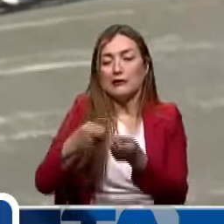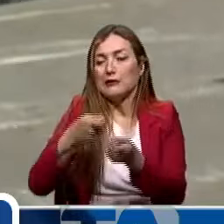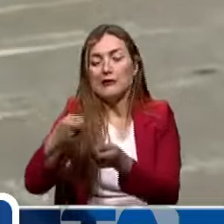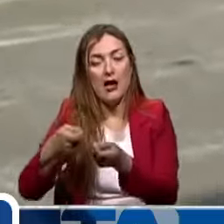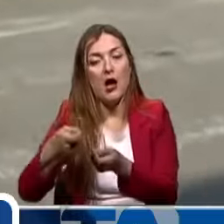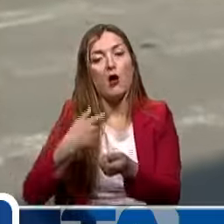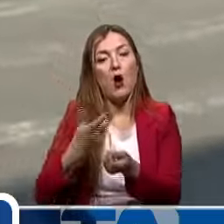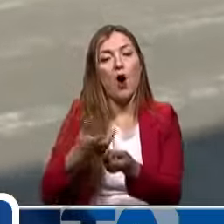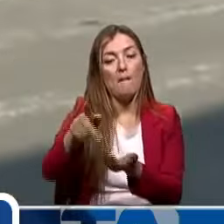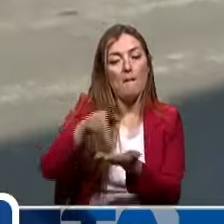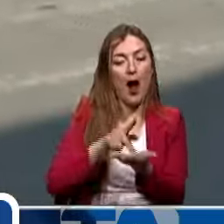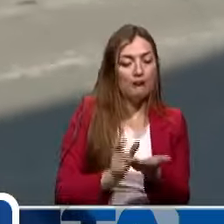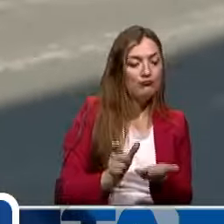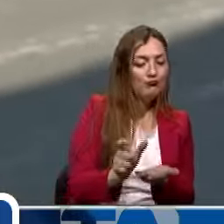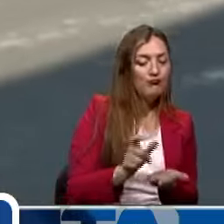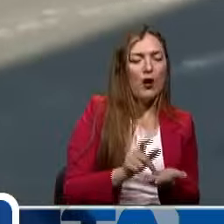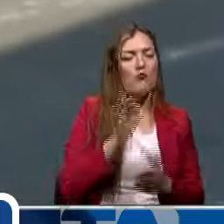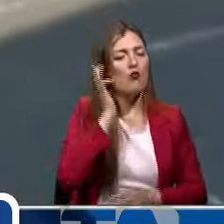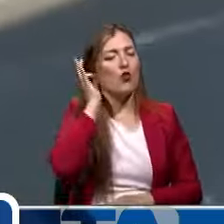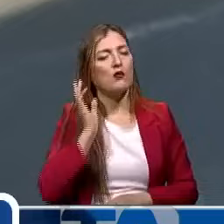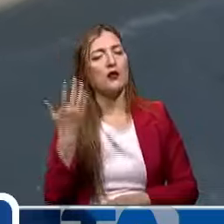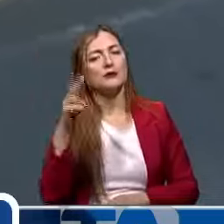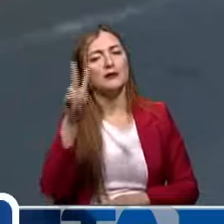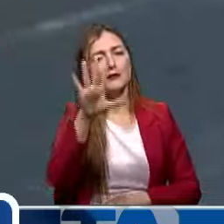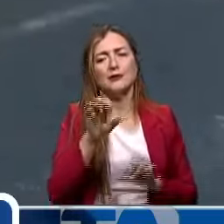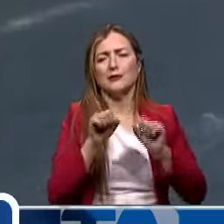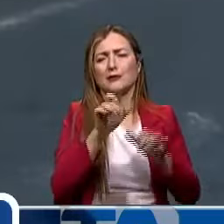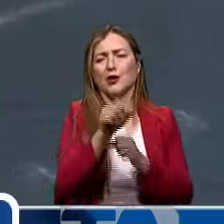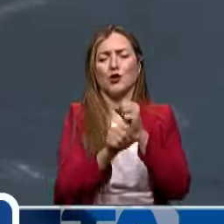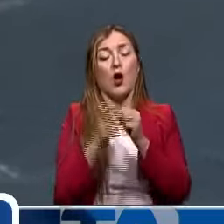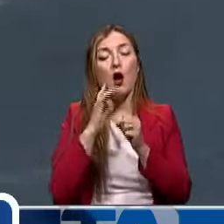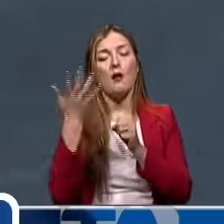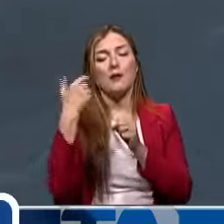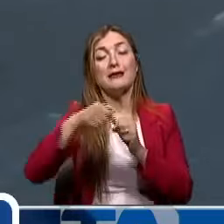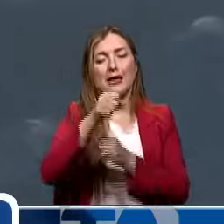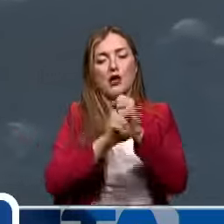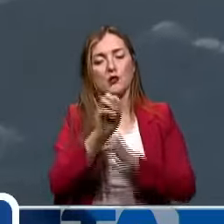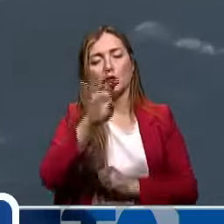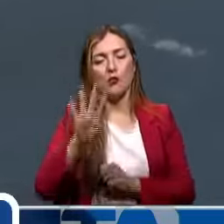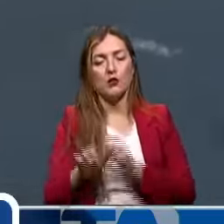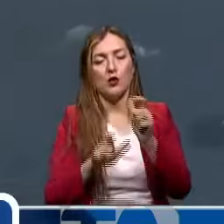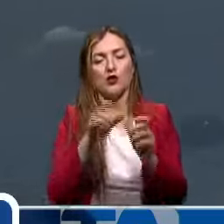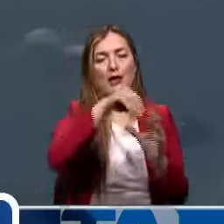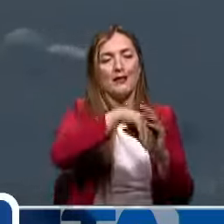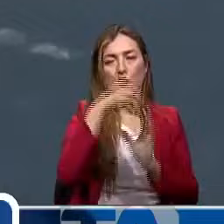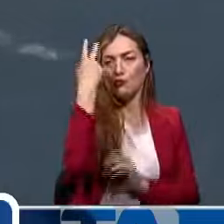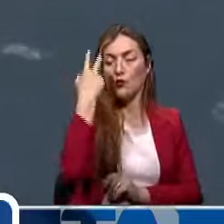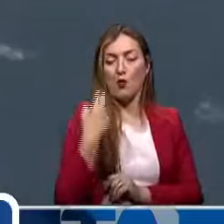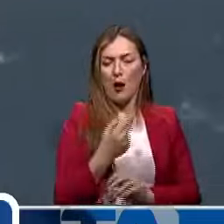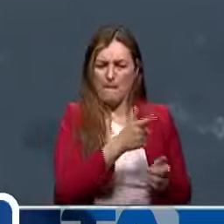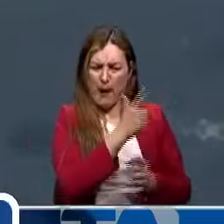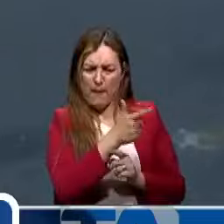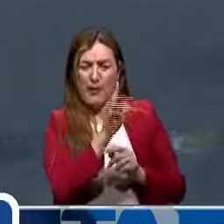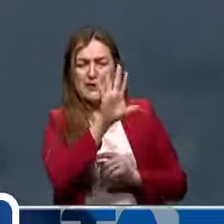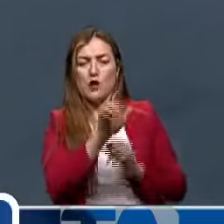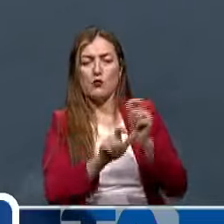estos ataques. El 21 de septiembre, 5 personas murieron tras recibir impactos de bala en el interior de una peluquería. Meses antes,